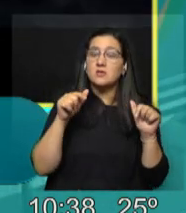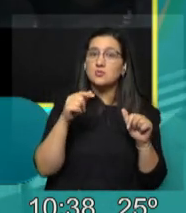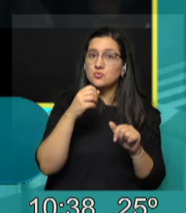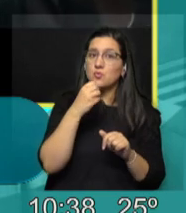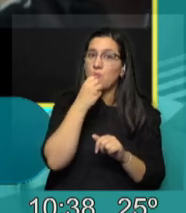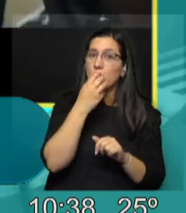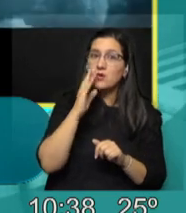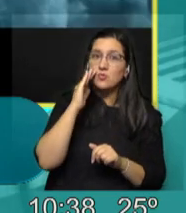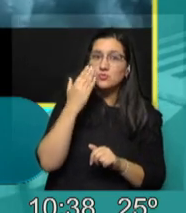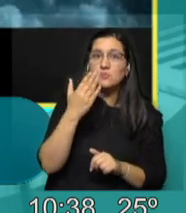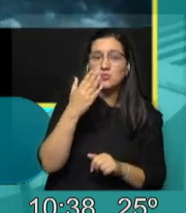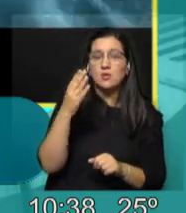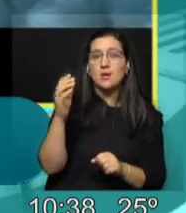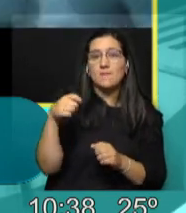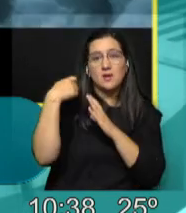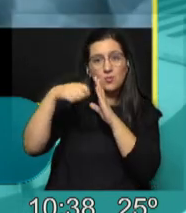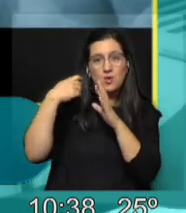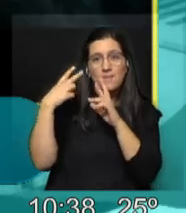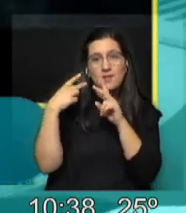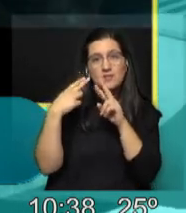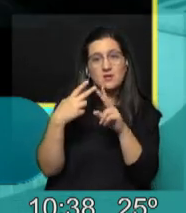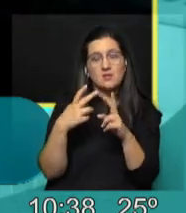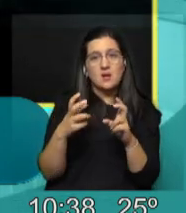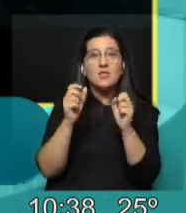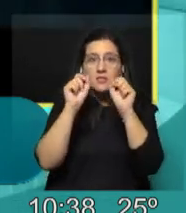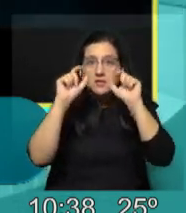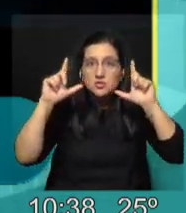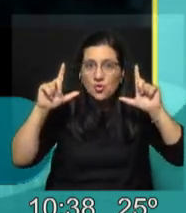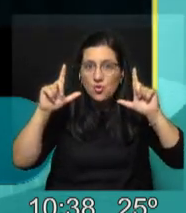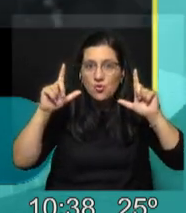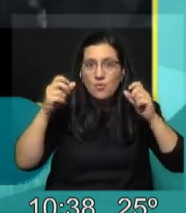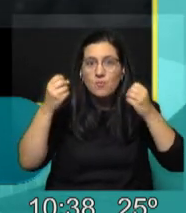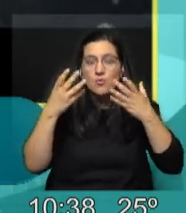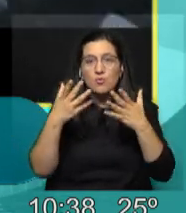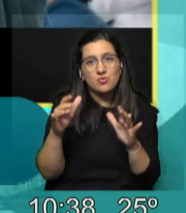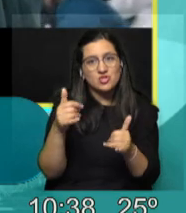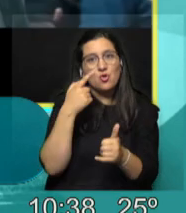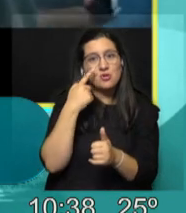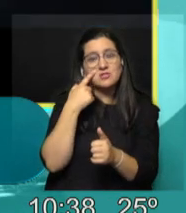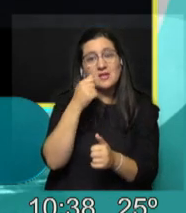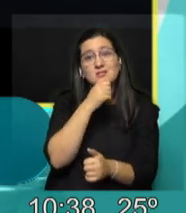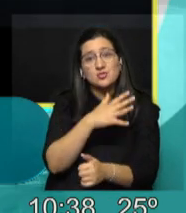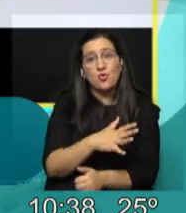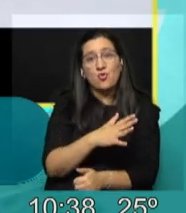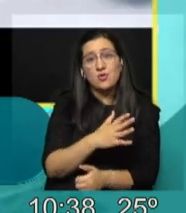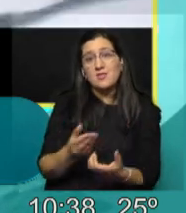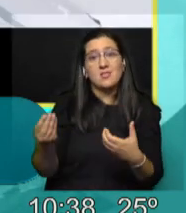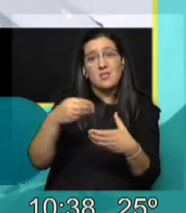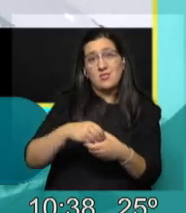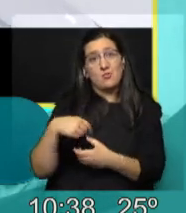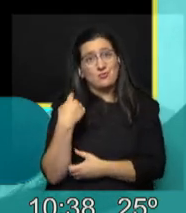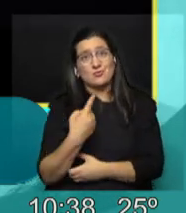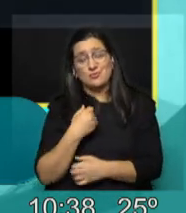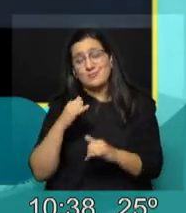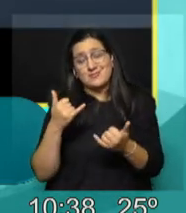mérito de la película. Mantenerte la atención, porque cuando vos conocés muy bien la historia, como cuando forma parte de nosotros, porque de